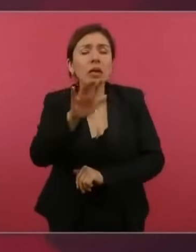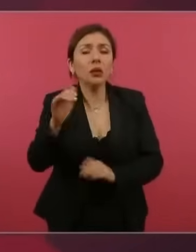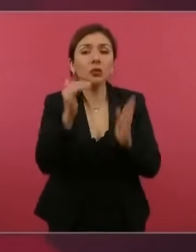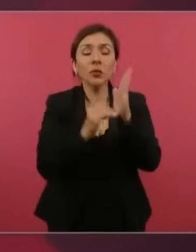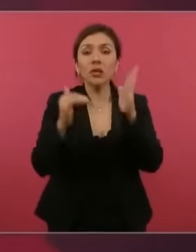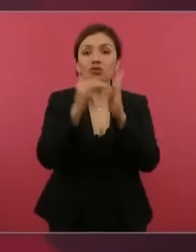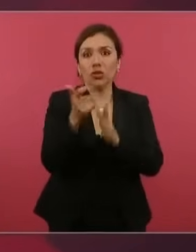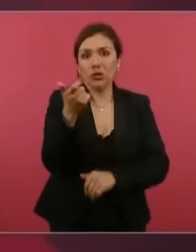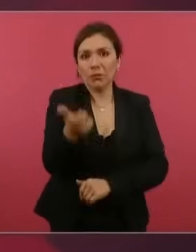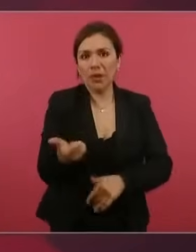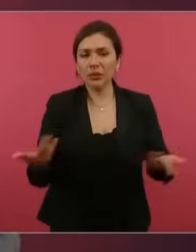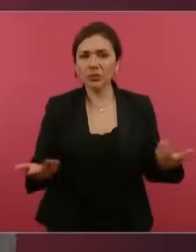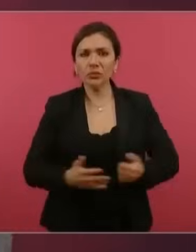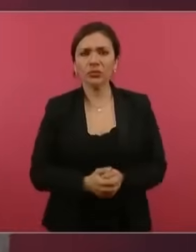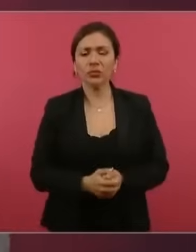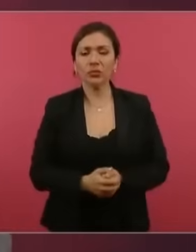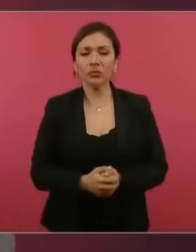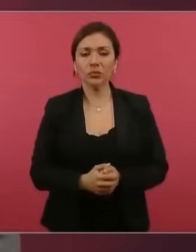Y hace unos días